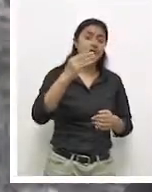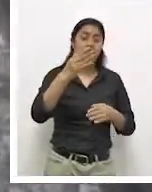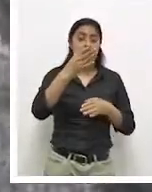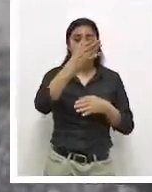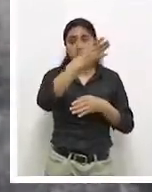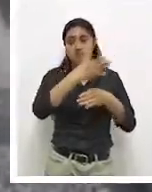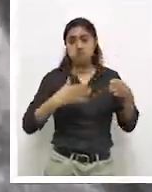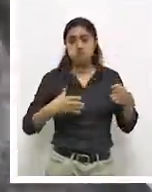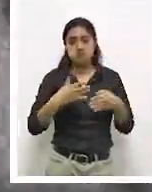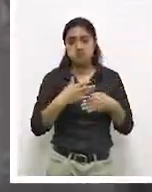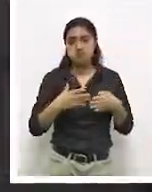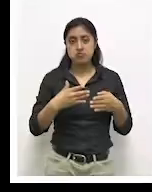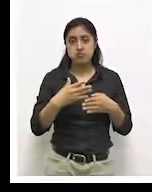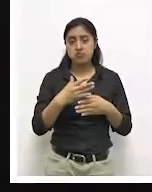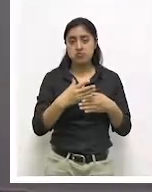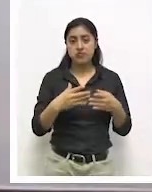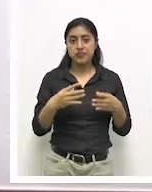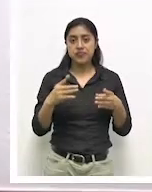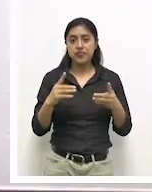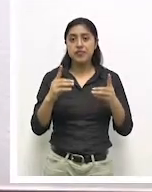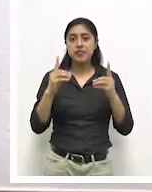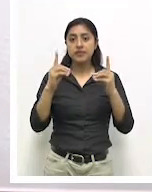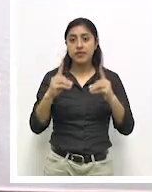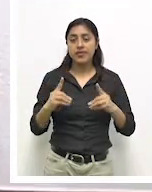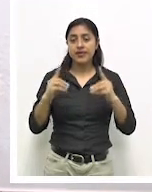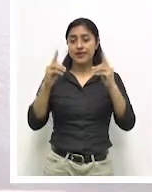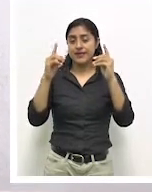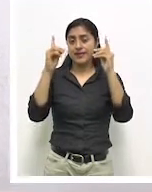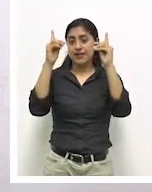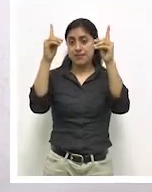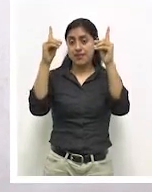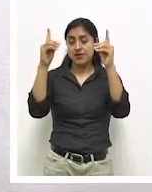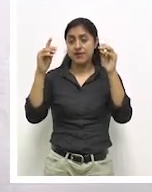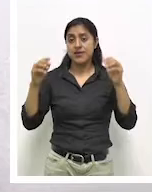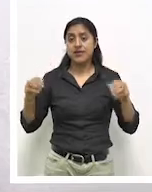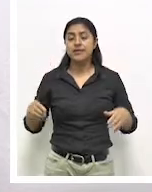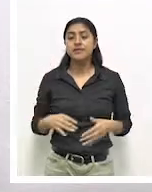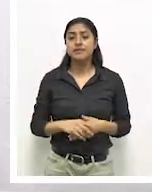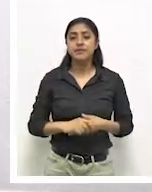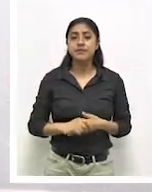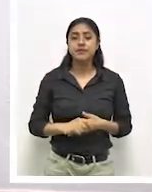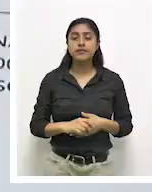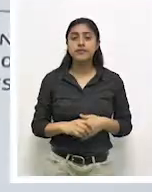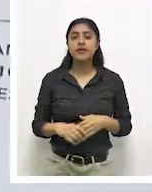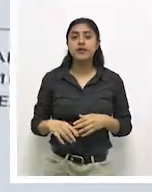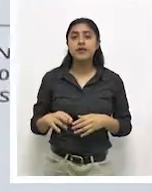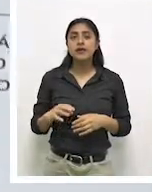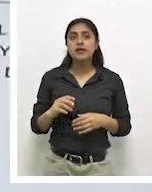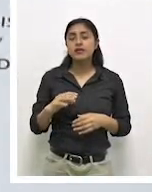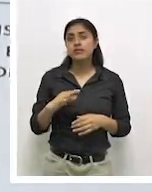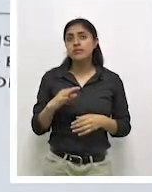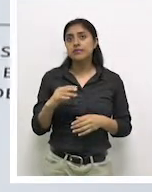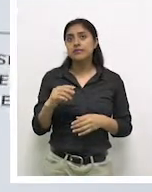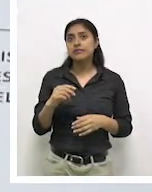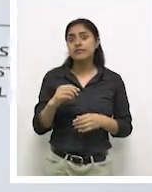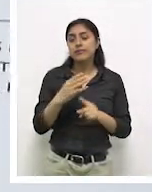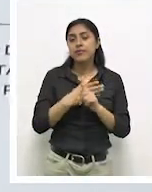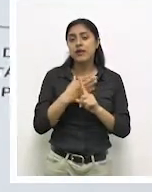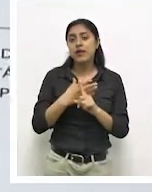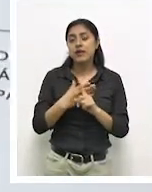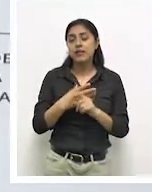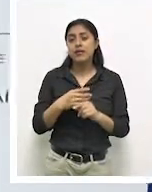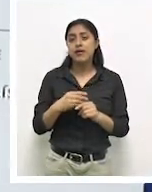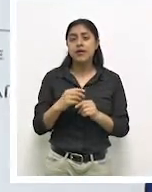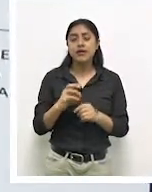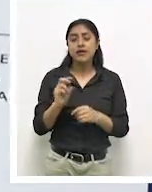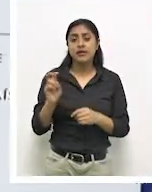momento cuando decidió que haría una nueva vida en Guatemala. Por supuesto que tener una nueva vida implicaba ser